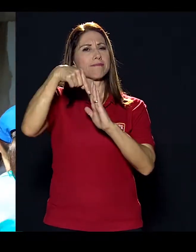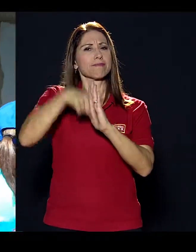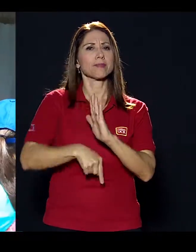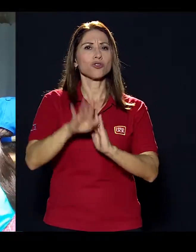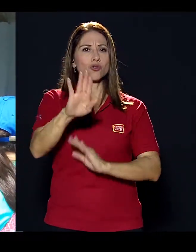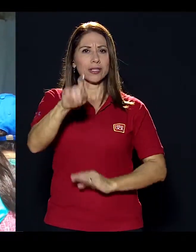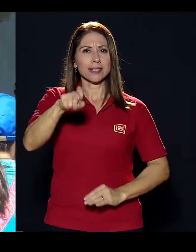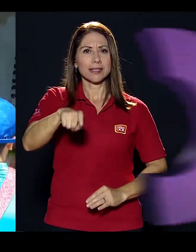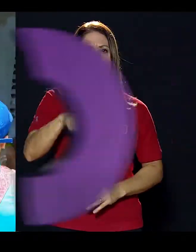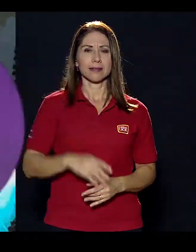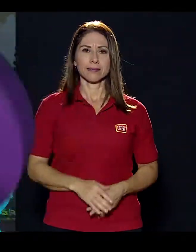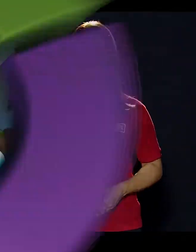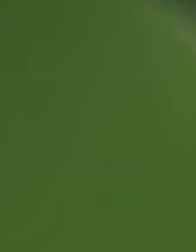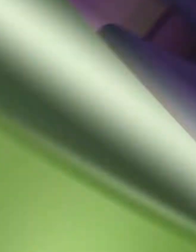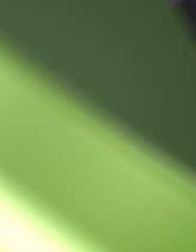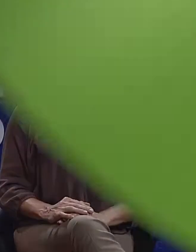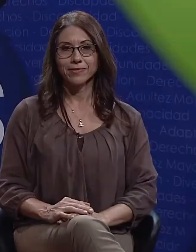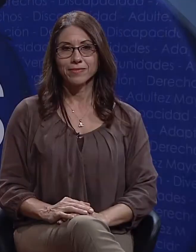necesidades.